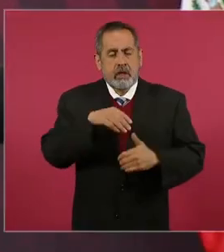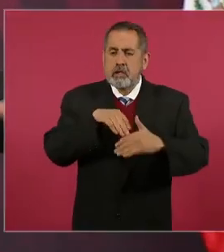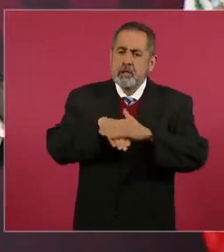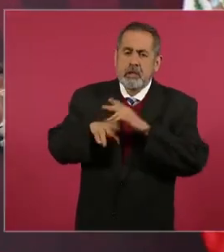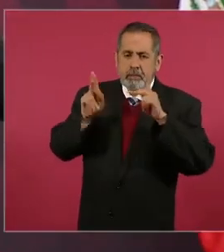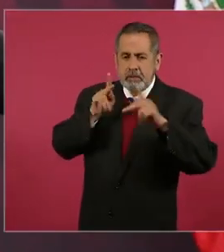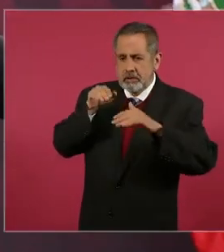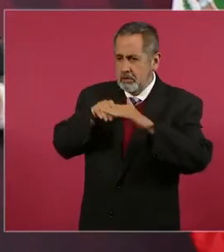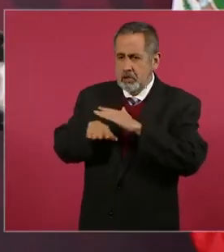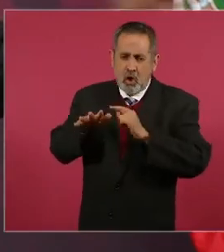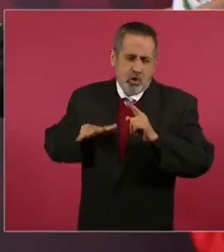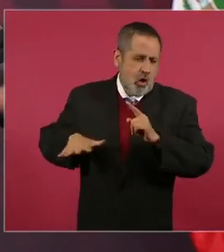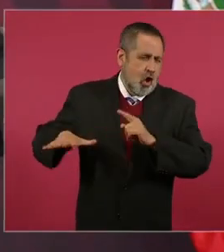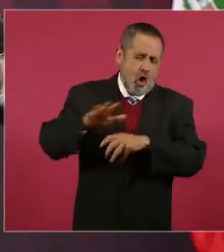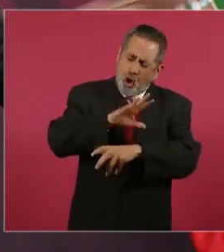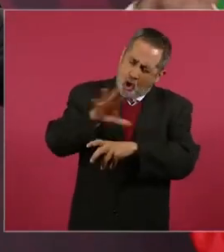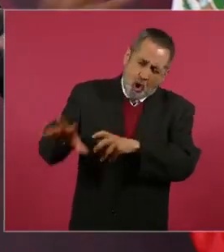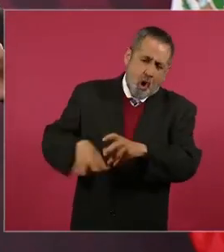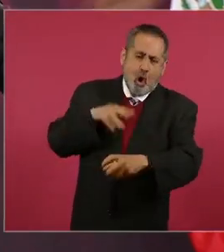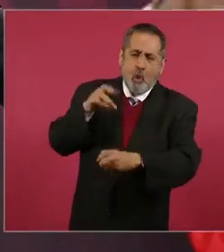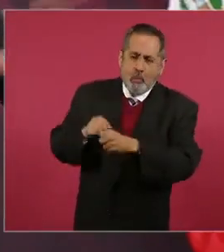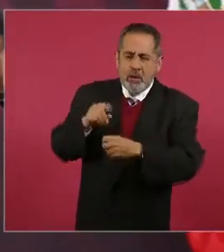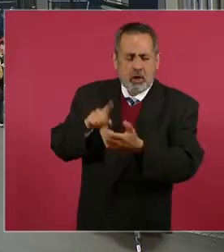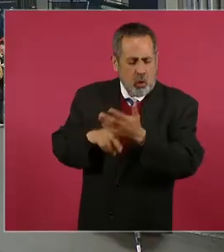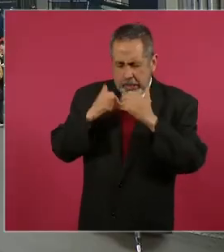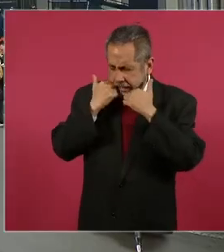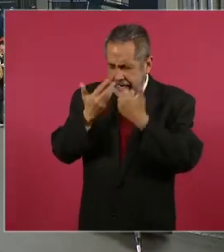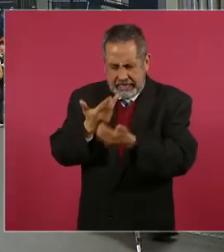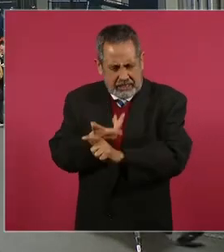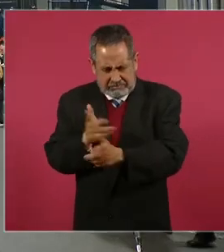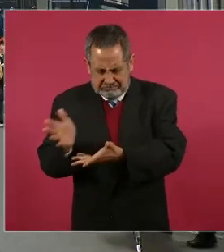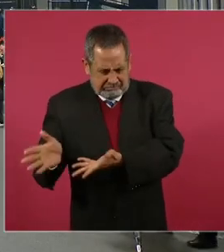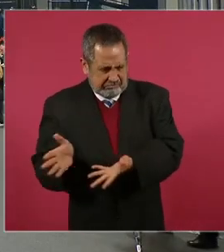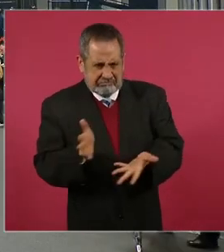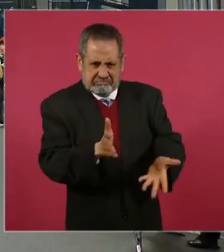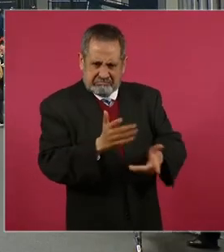visiten todo el archivo, lo que quieran,